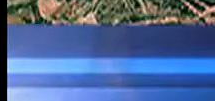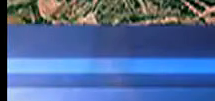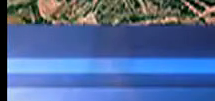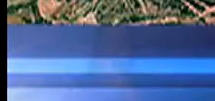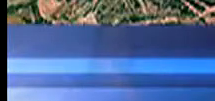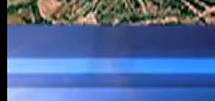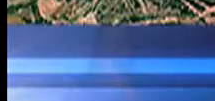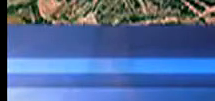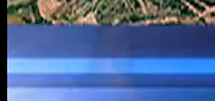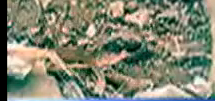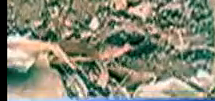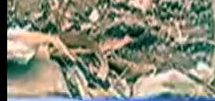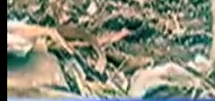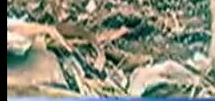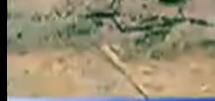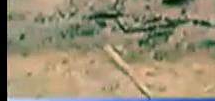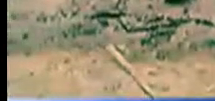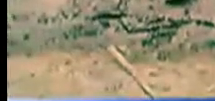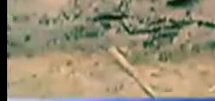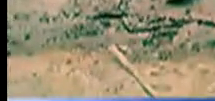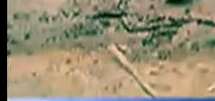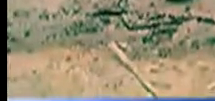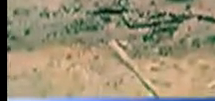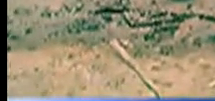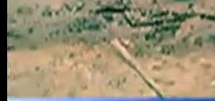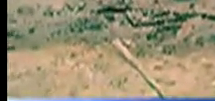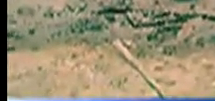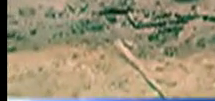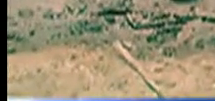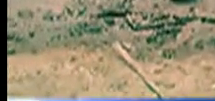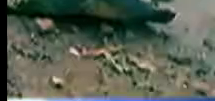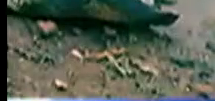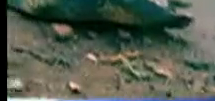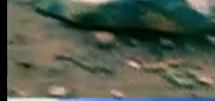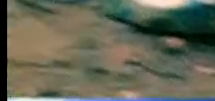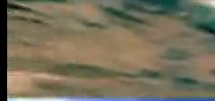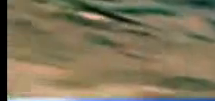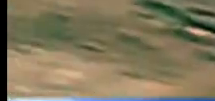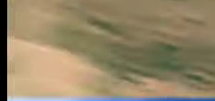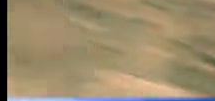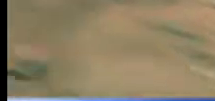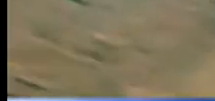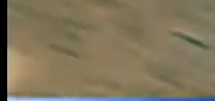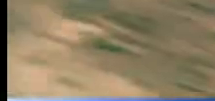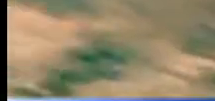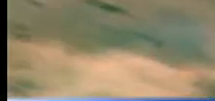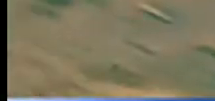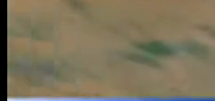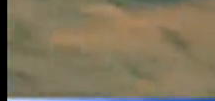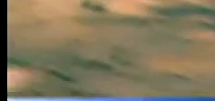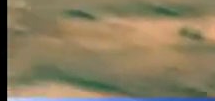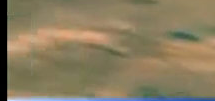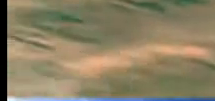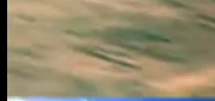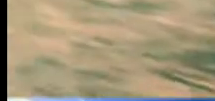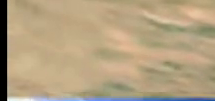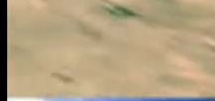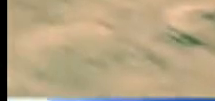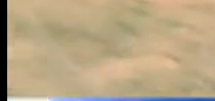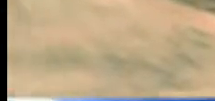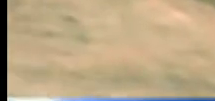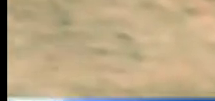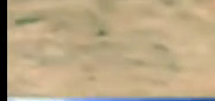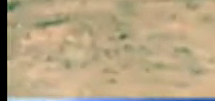La comunidad de un populoso sector de Guayaquil asegura estar preocupada por las necesidades en la zona. Ellos solicitan alcantarillado